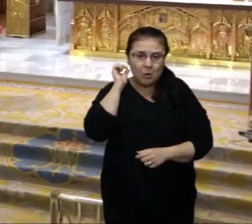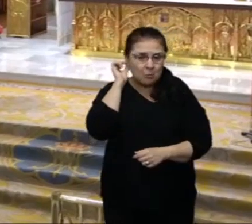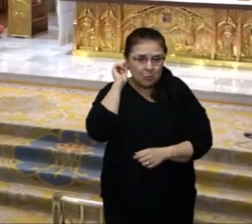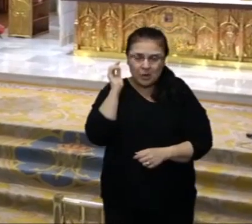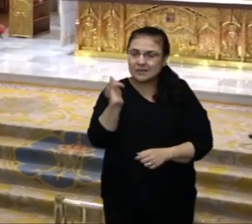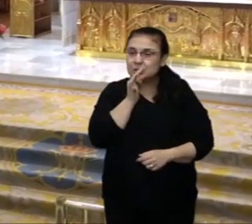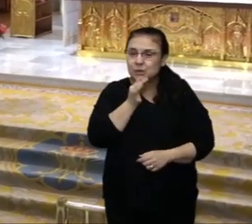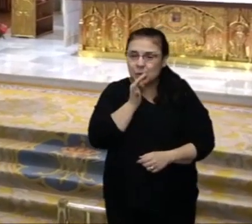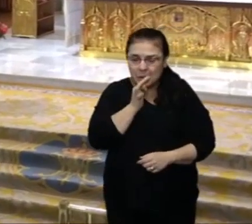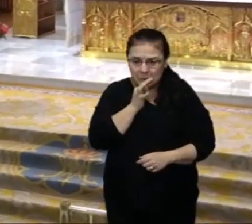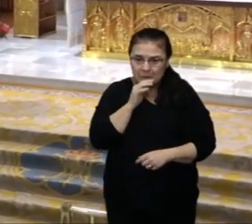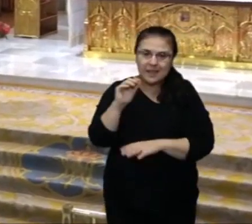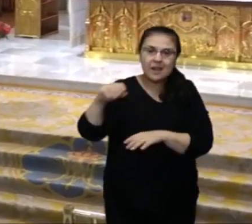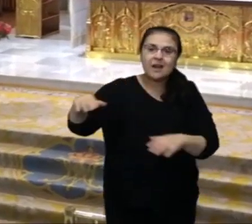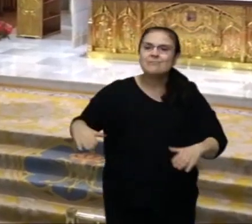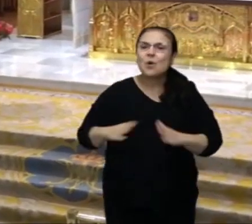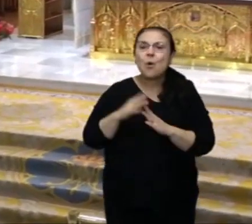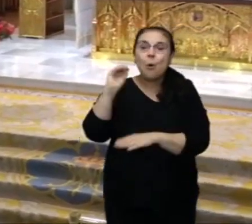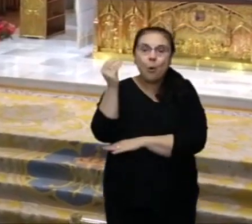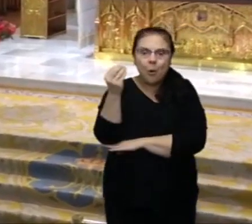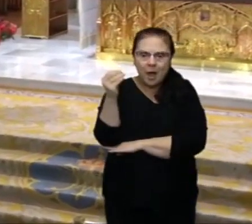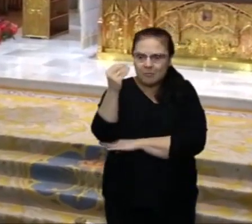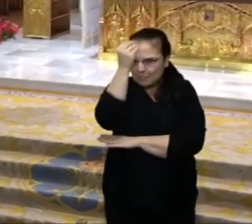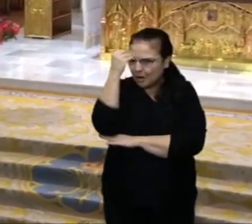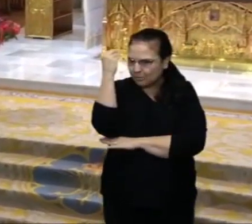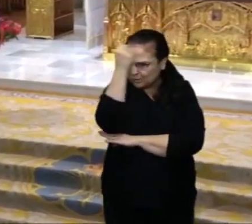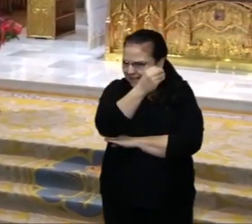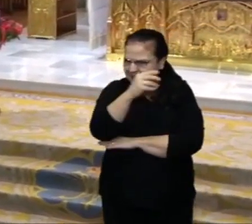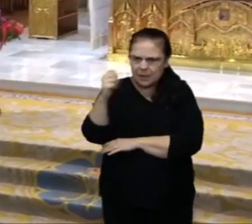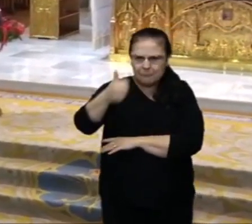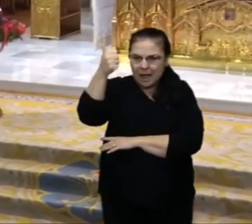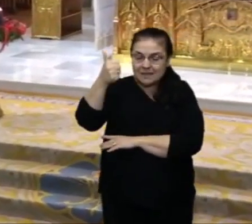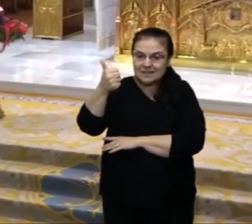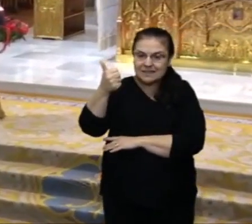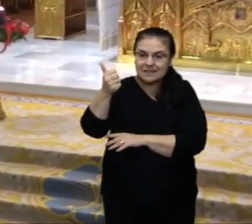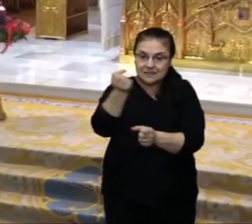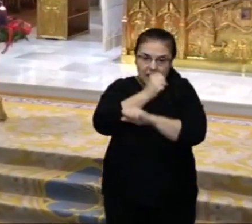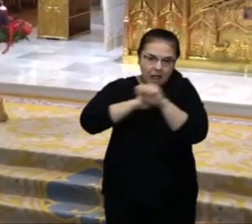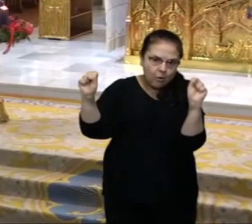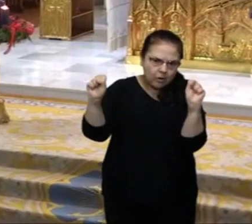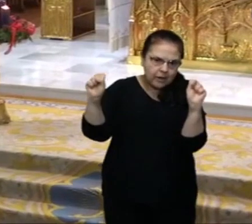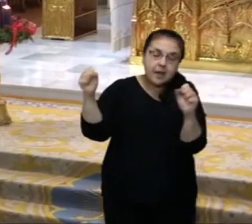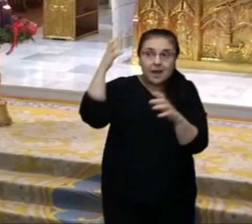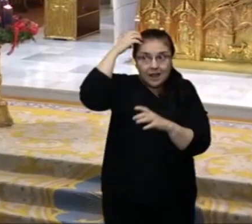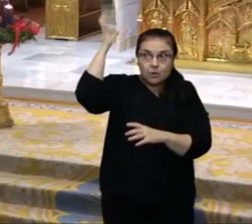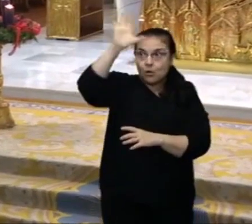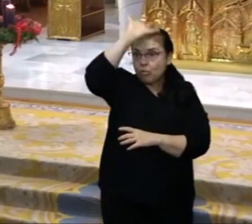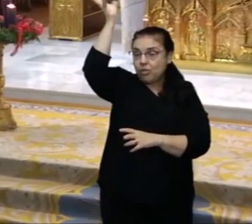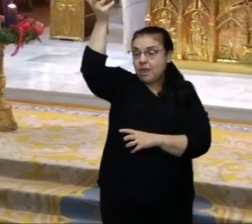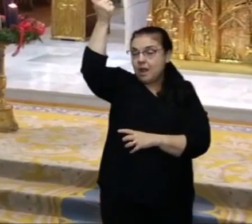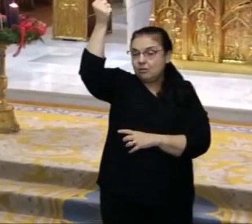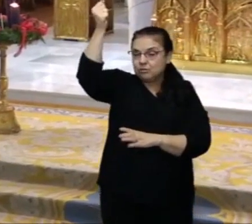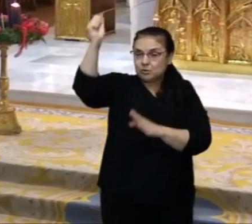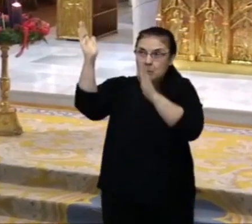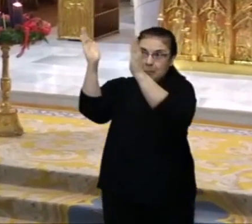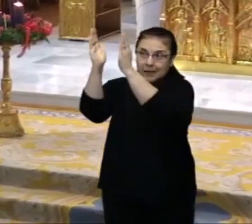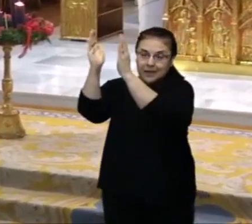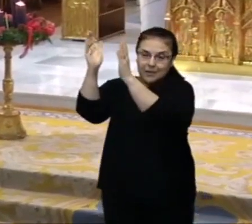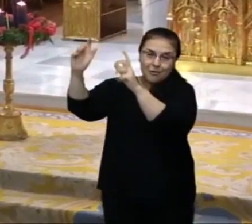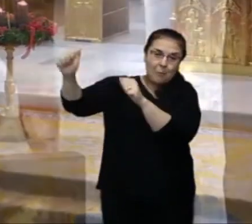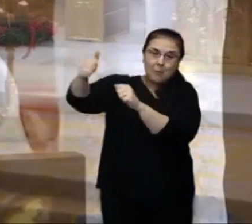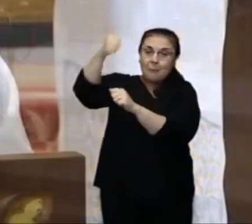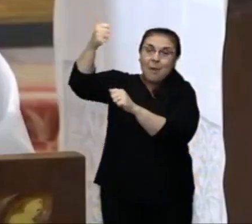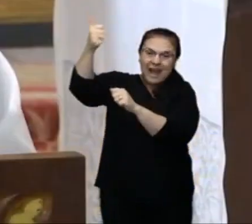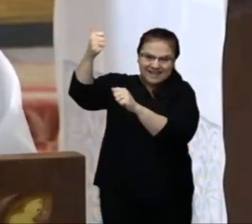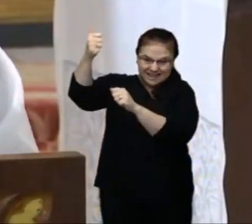Juan el Bautista, aunque el más pequeño en el reino de los cielos es más grande que él.